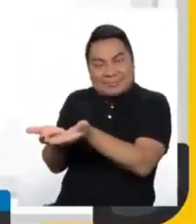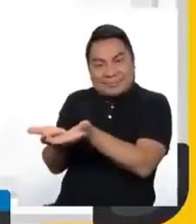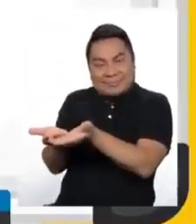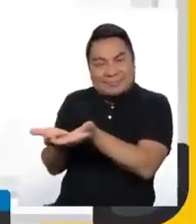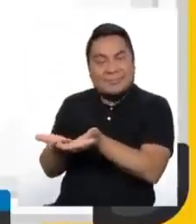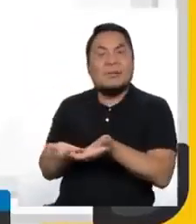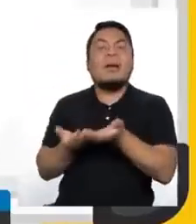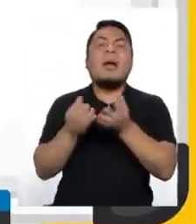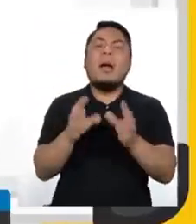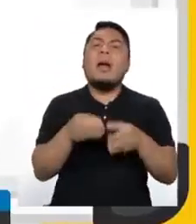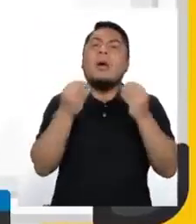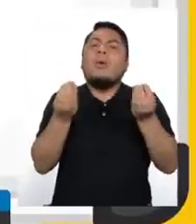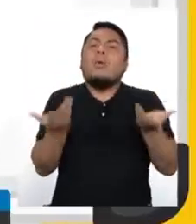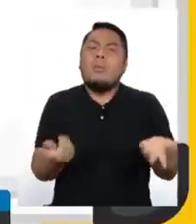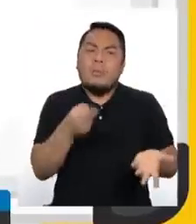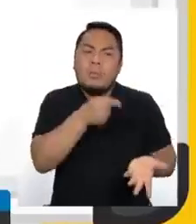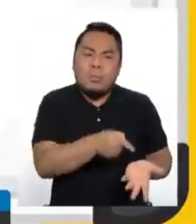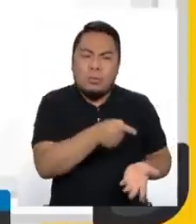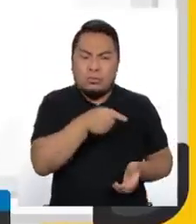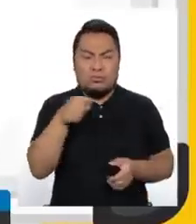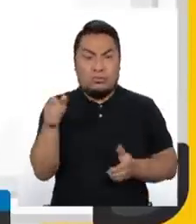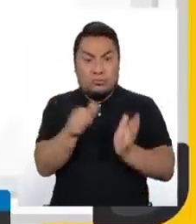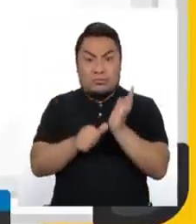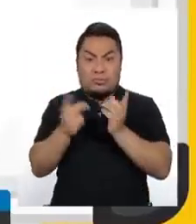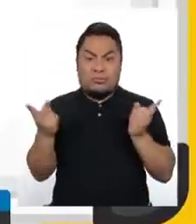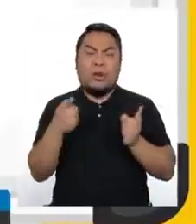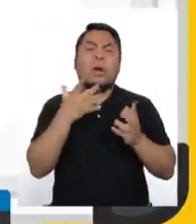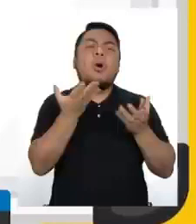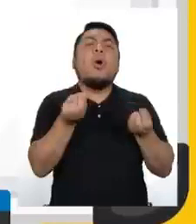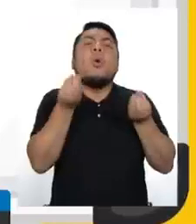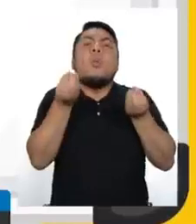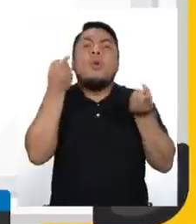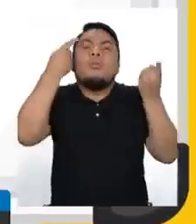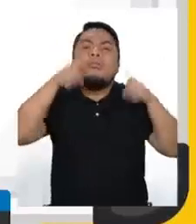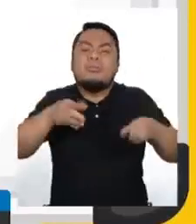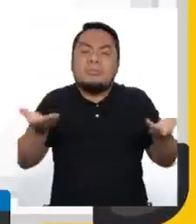¿Cómo acordaron Andrea y Tomás intercambiar las piedras?